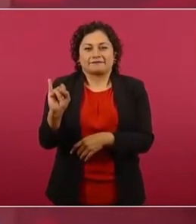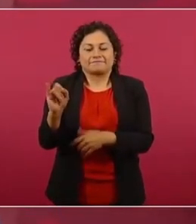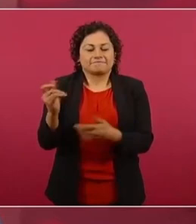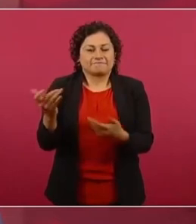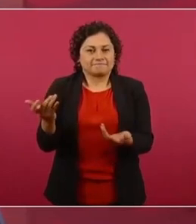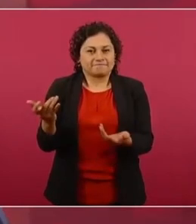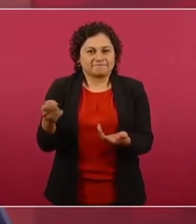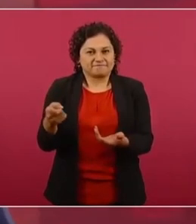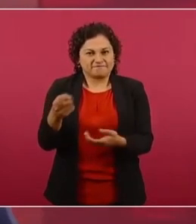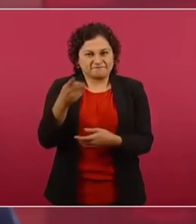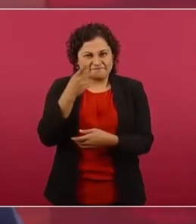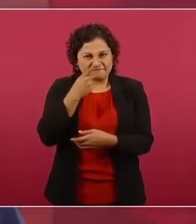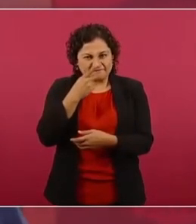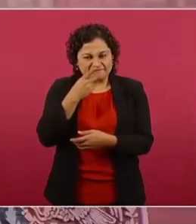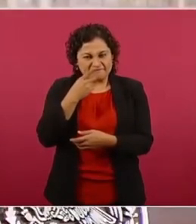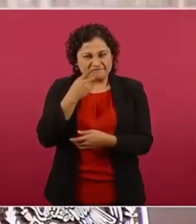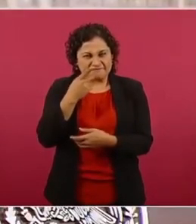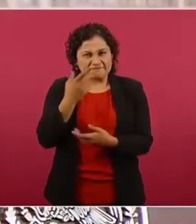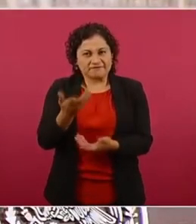dinero